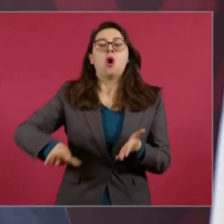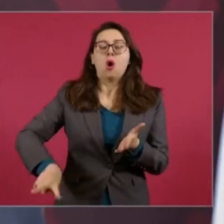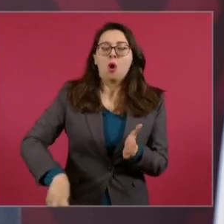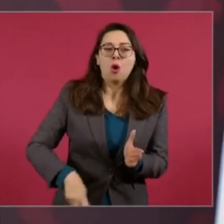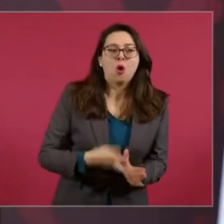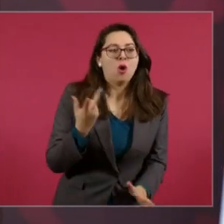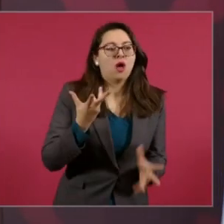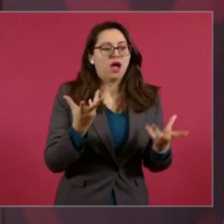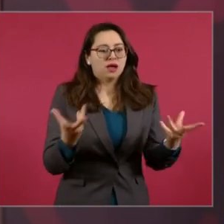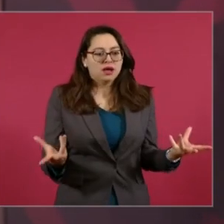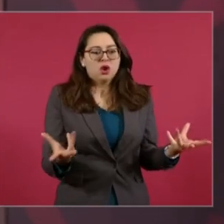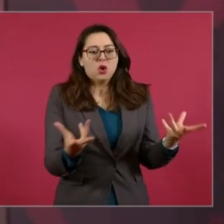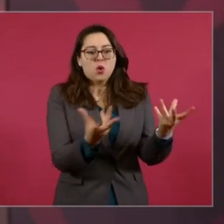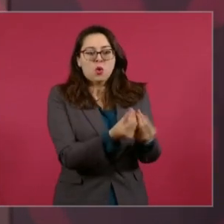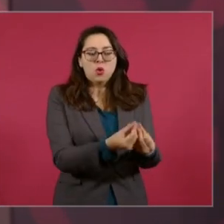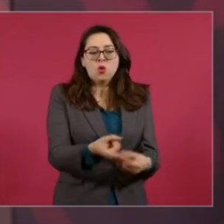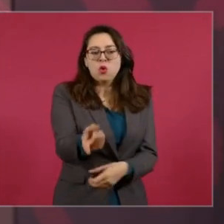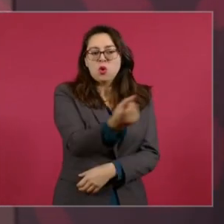Y